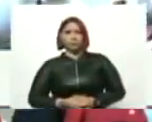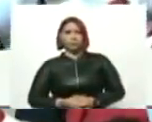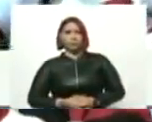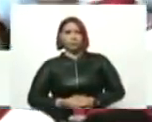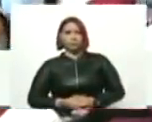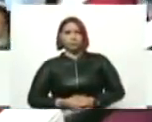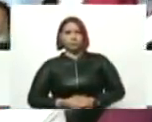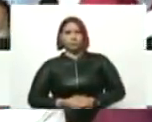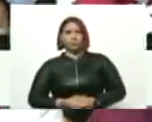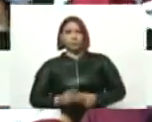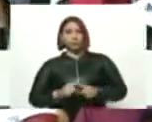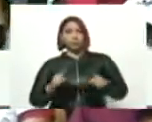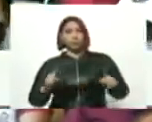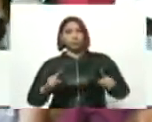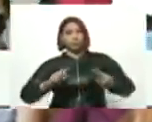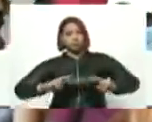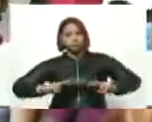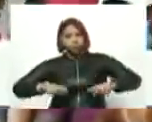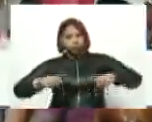para